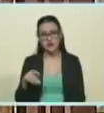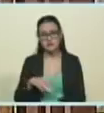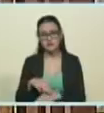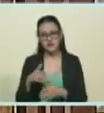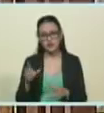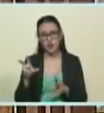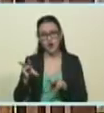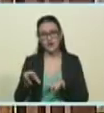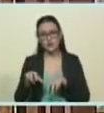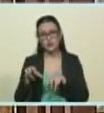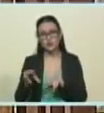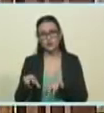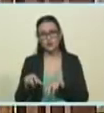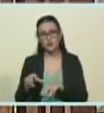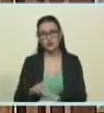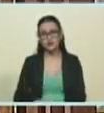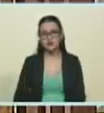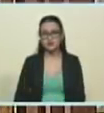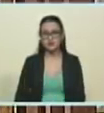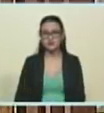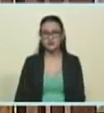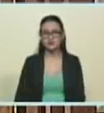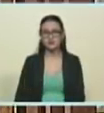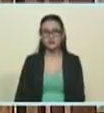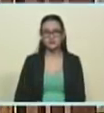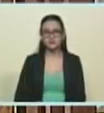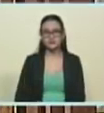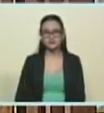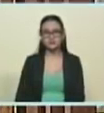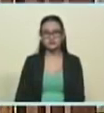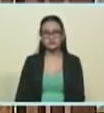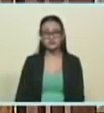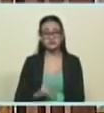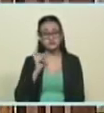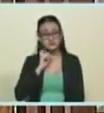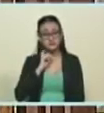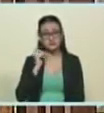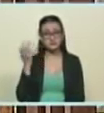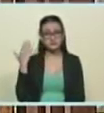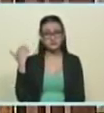Ministro de Agricultura Urbana. Entre los que puedo ver de aquella época.